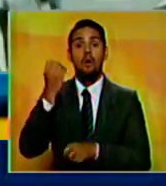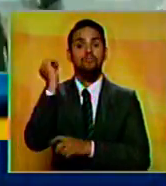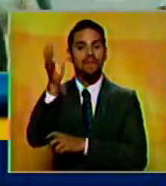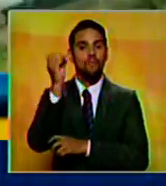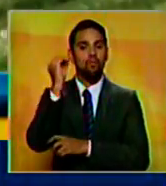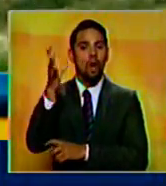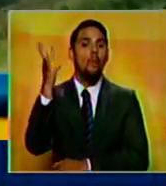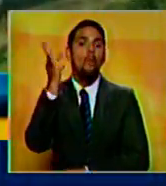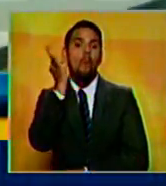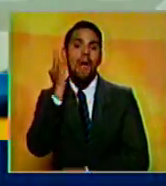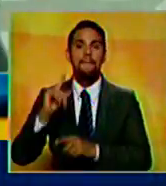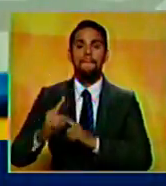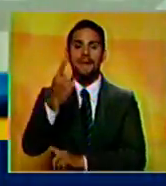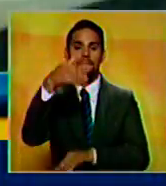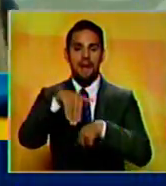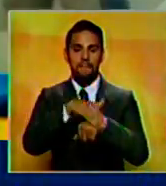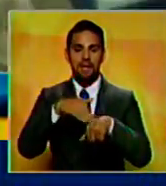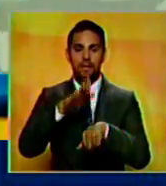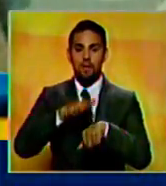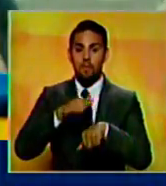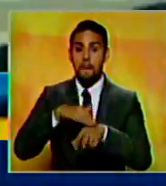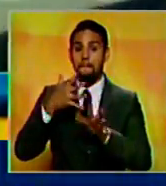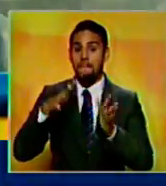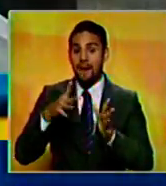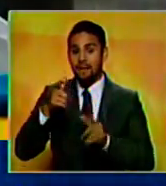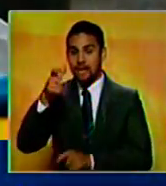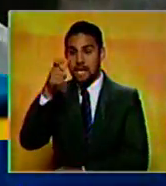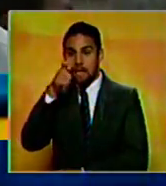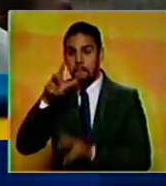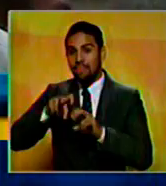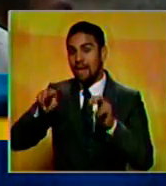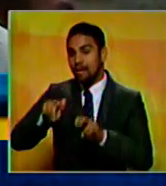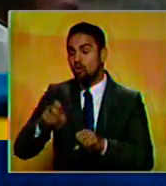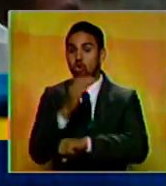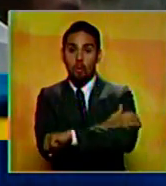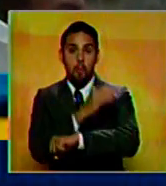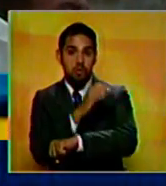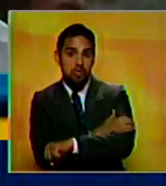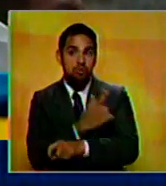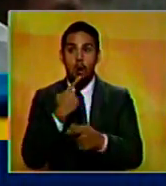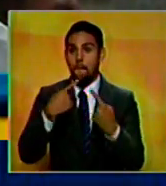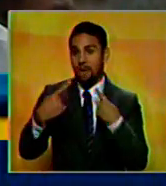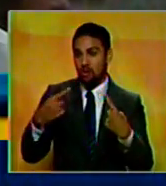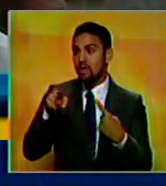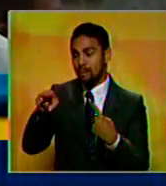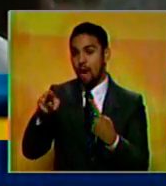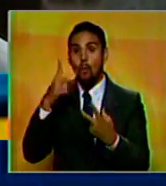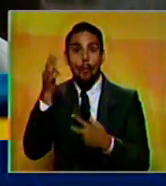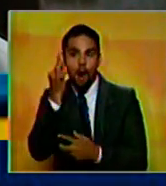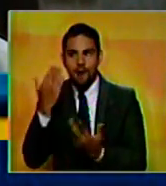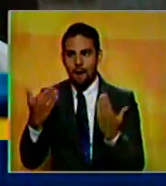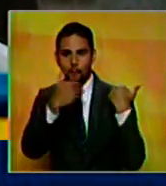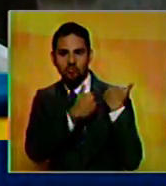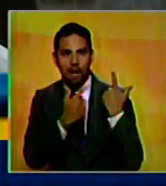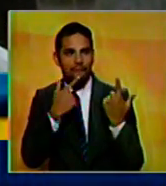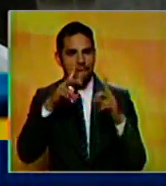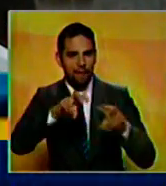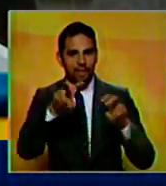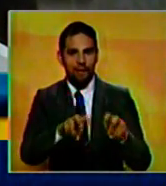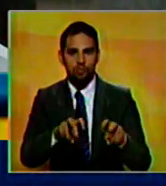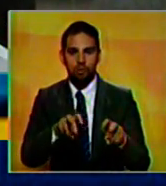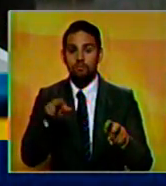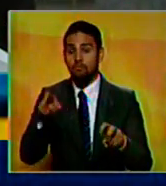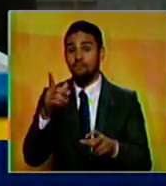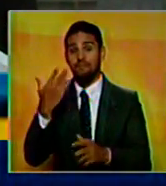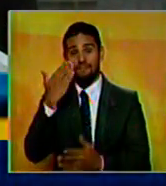primera ministra Ana Jara por acusaciones de espionaje a opositores, empresarios y periodistas. Humala enfrenta la peor crisis política